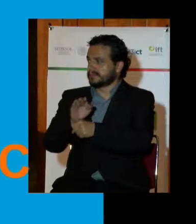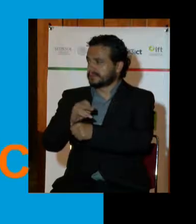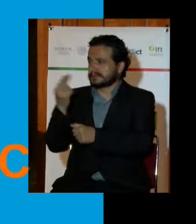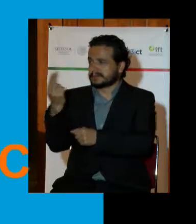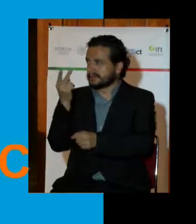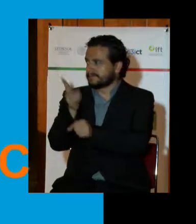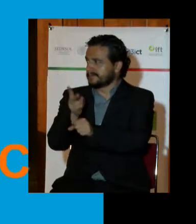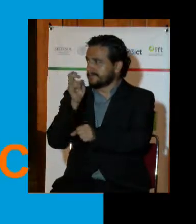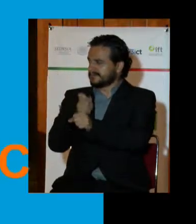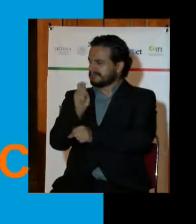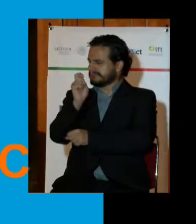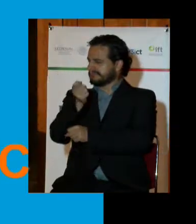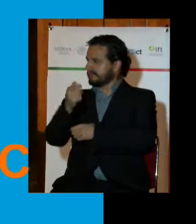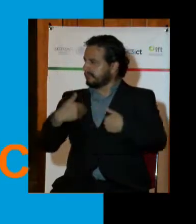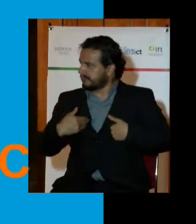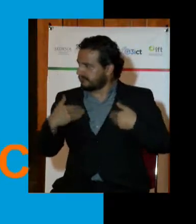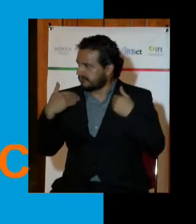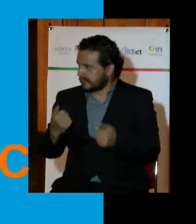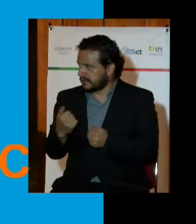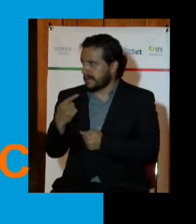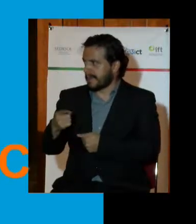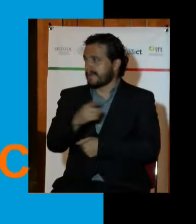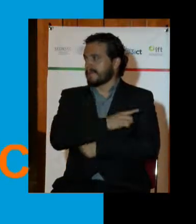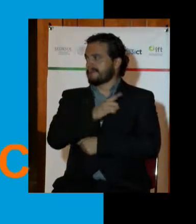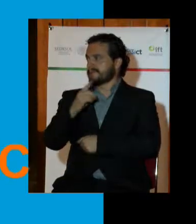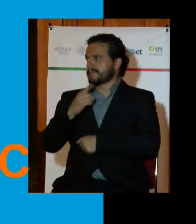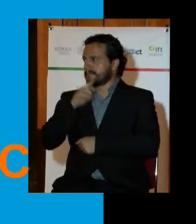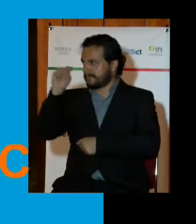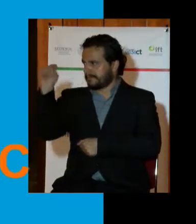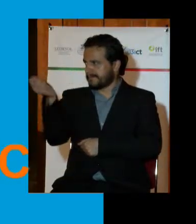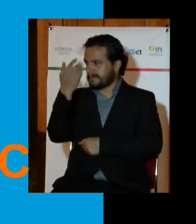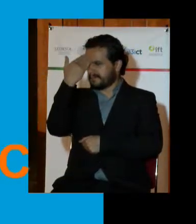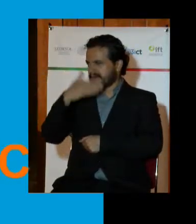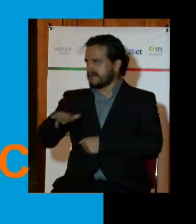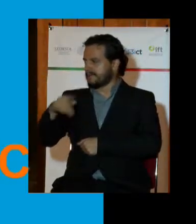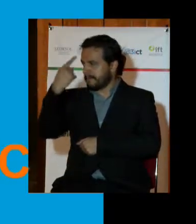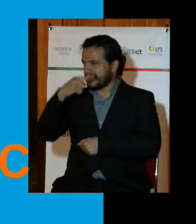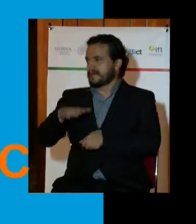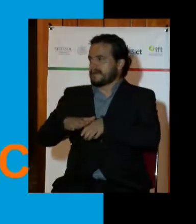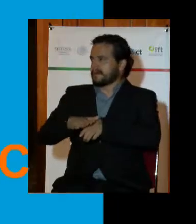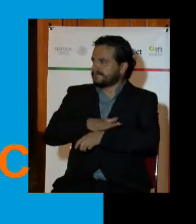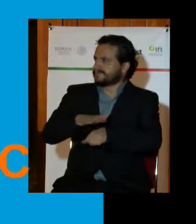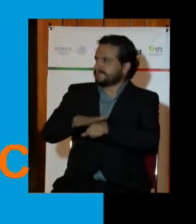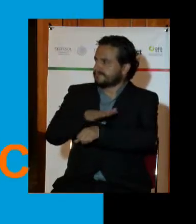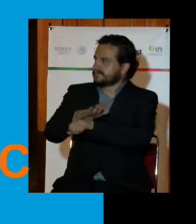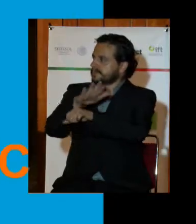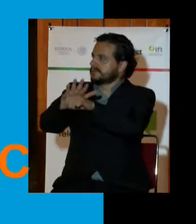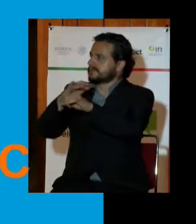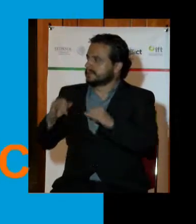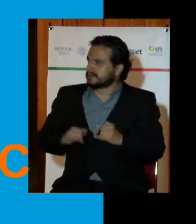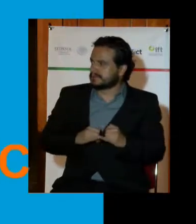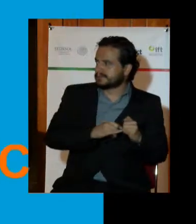las necesidades y deseos de las comunidades, no podemos servirlas. Tenemos las tecnologías para hacer los cambios. Muchas